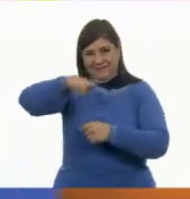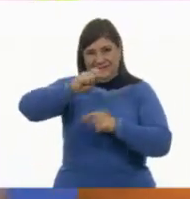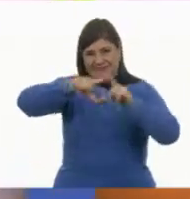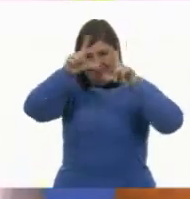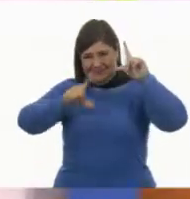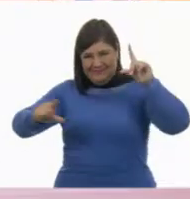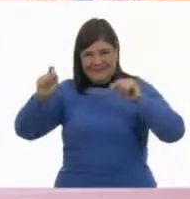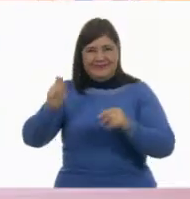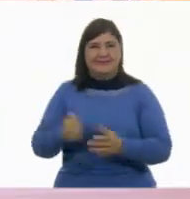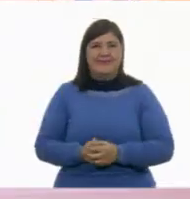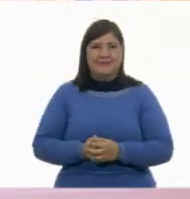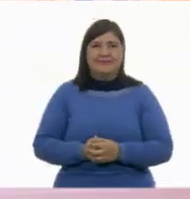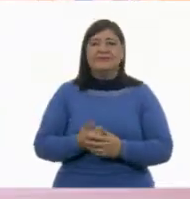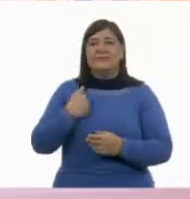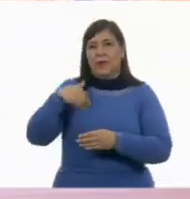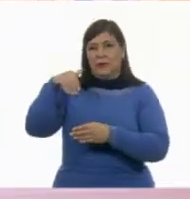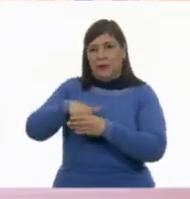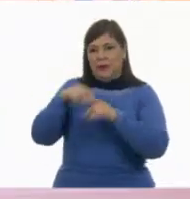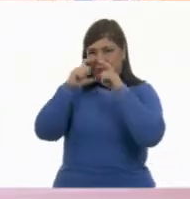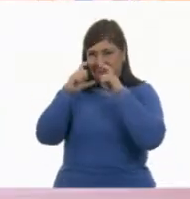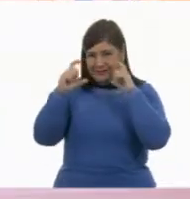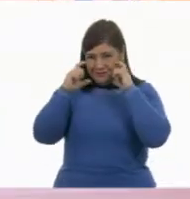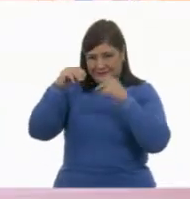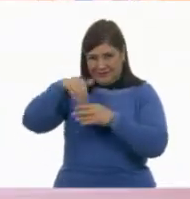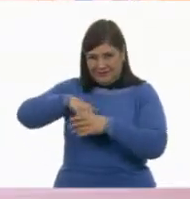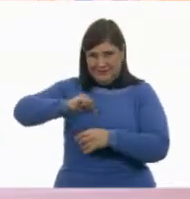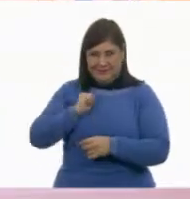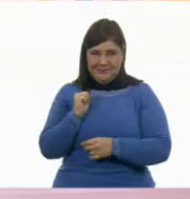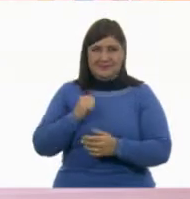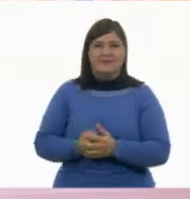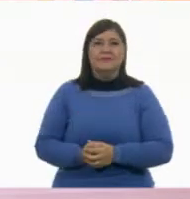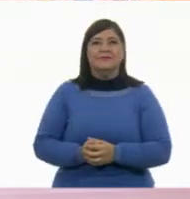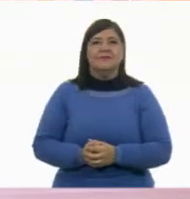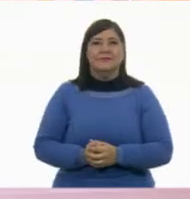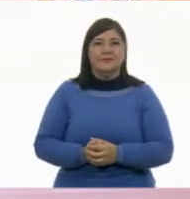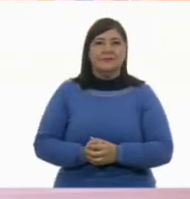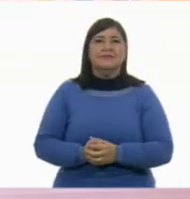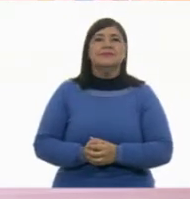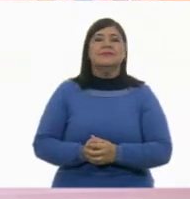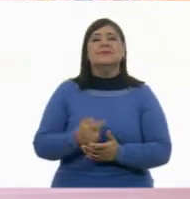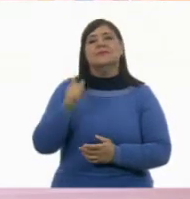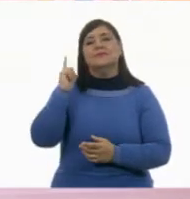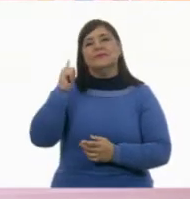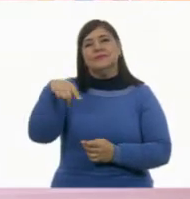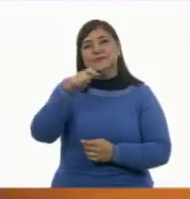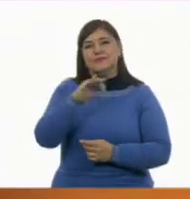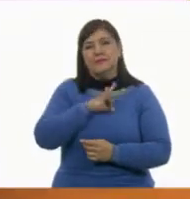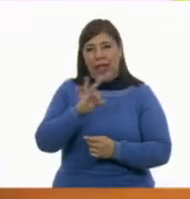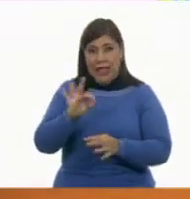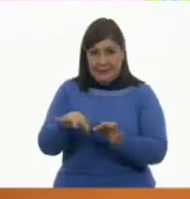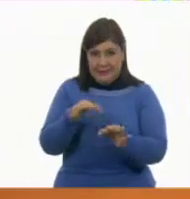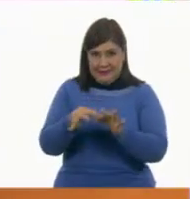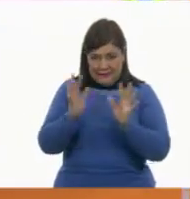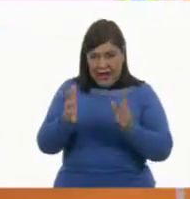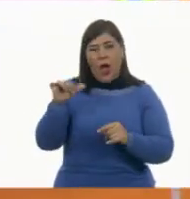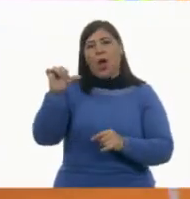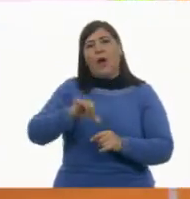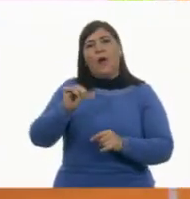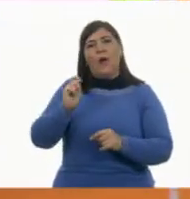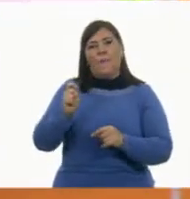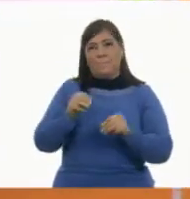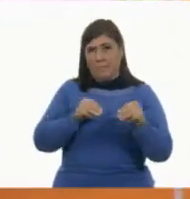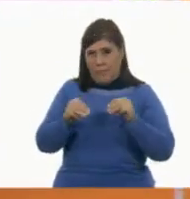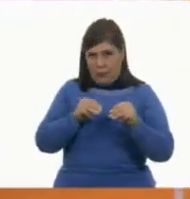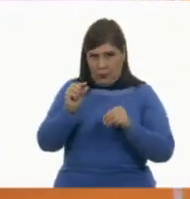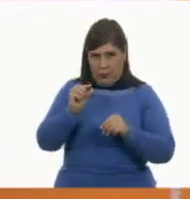República. Déjame guardar el cubrebocas. Y espero que estén listos en casa y tú también, Alexia, porque el día de hoy sí nos vamos a mover